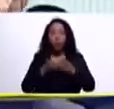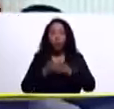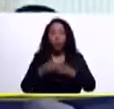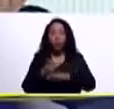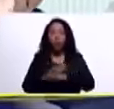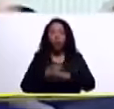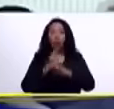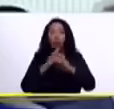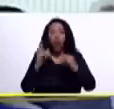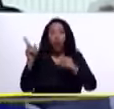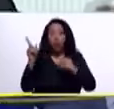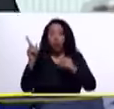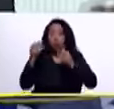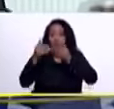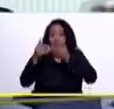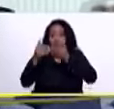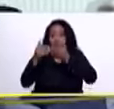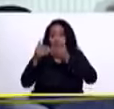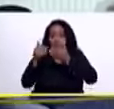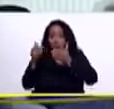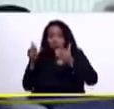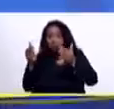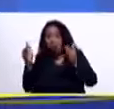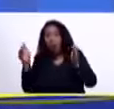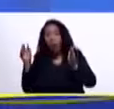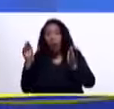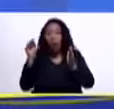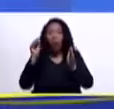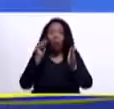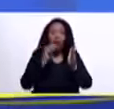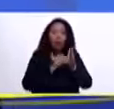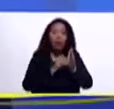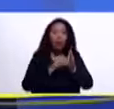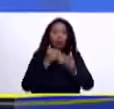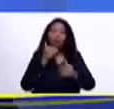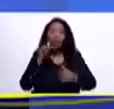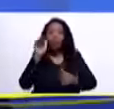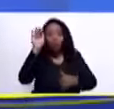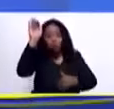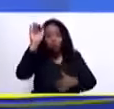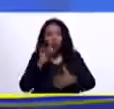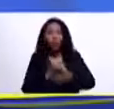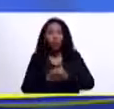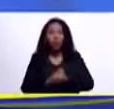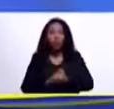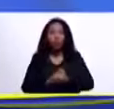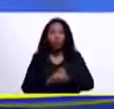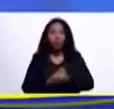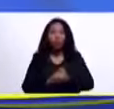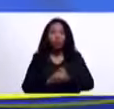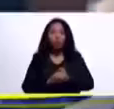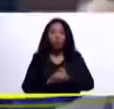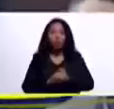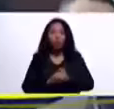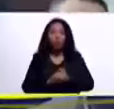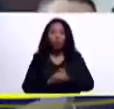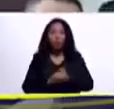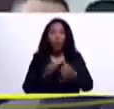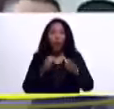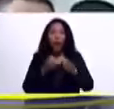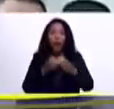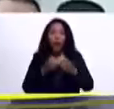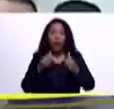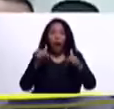y se abre esa ventanita por lo menos de 6 meses que esperemos que se extienda. Así que el sector